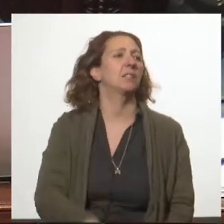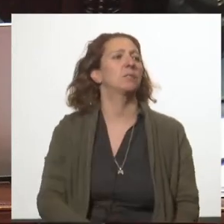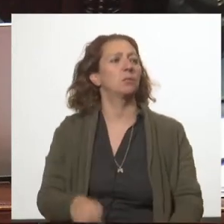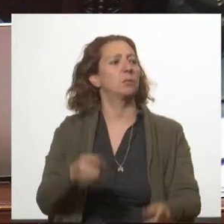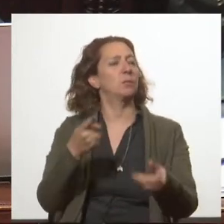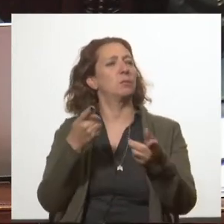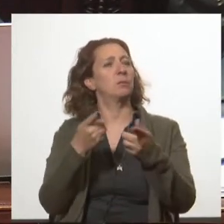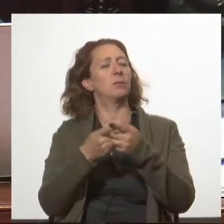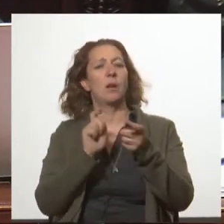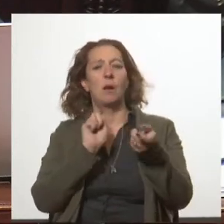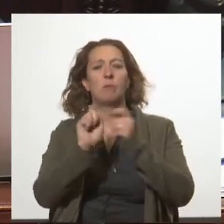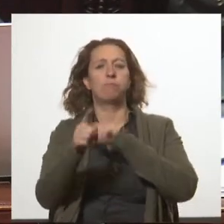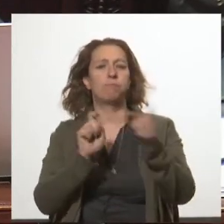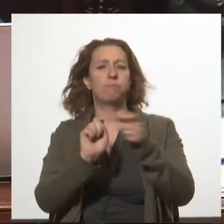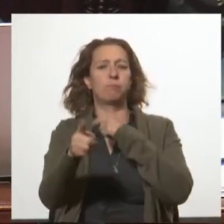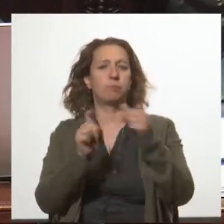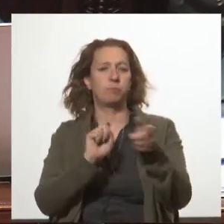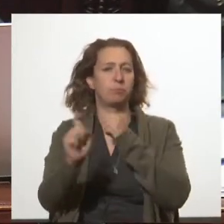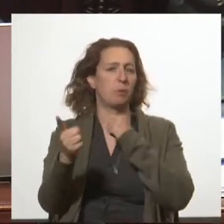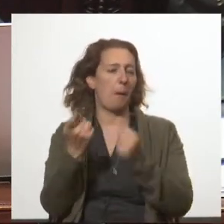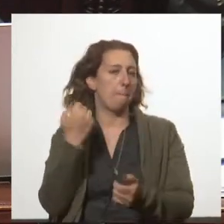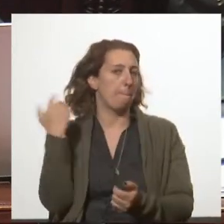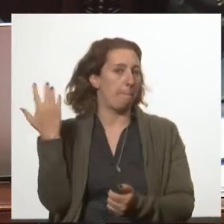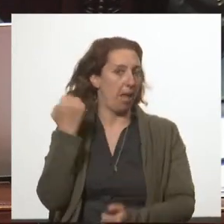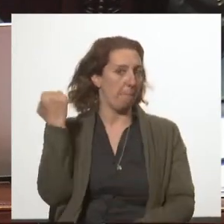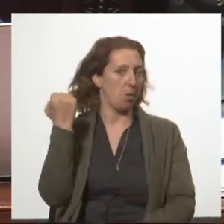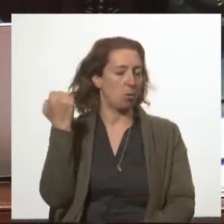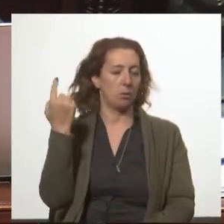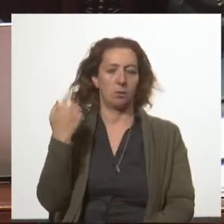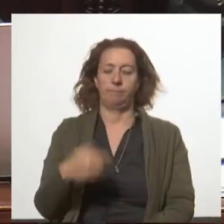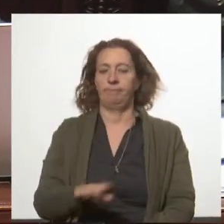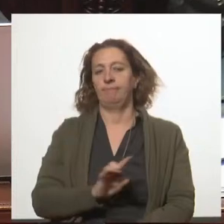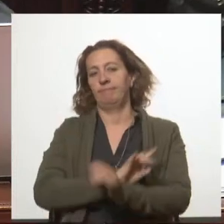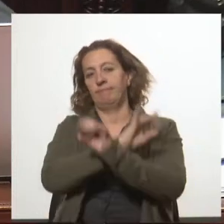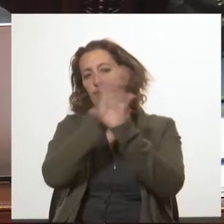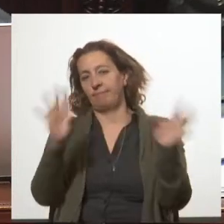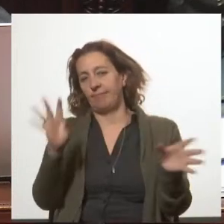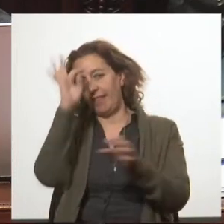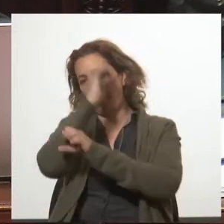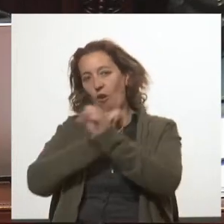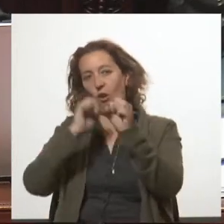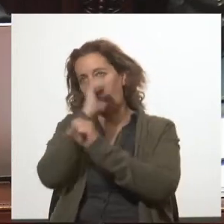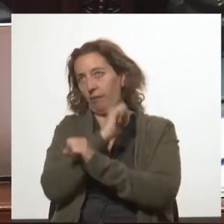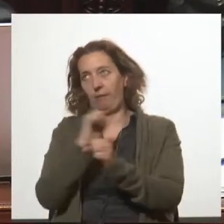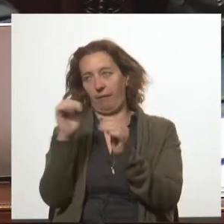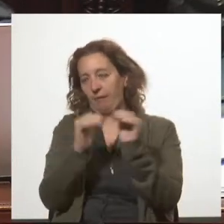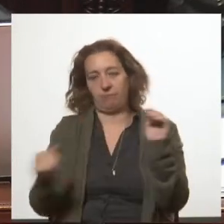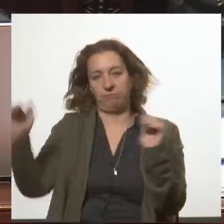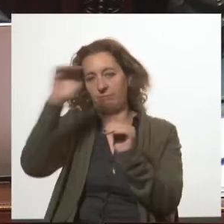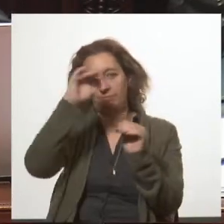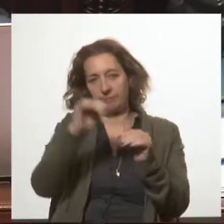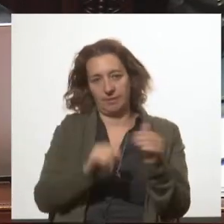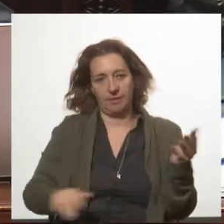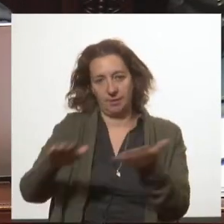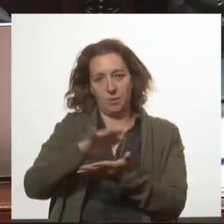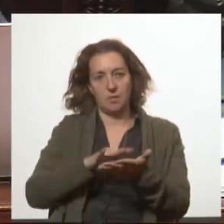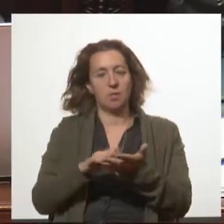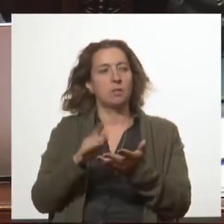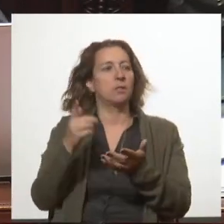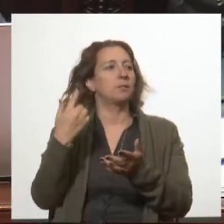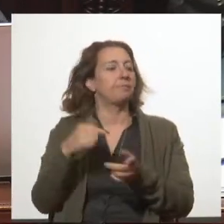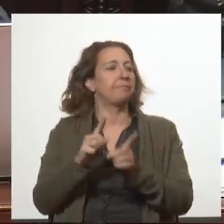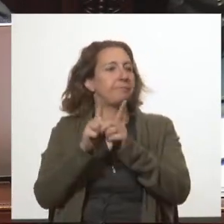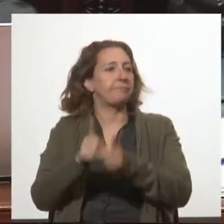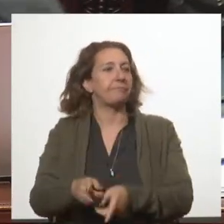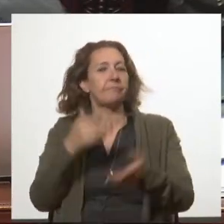sms prémium claramente la tecnología pasó por arriba de todas esas situaciones pero también se